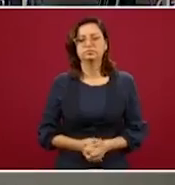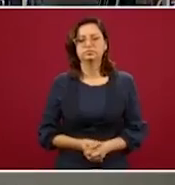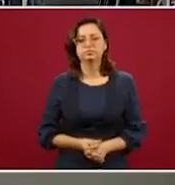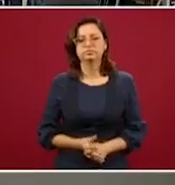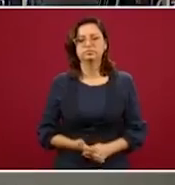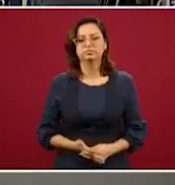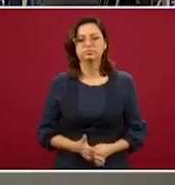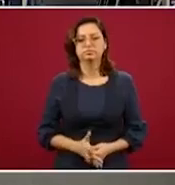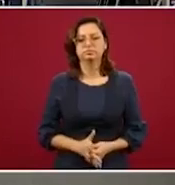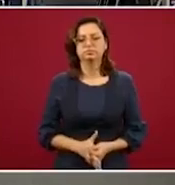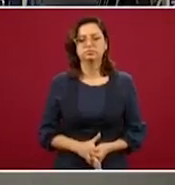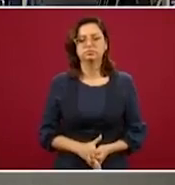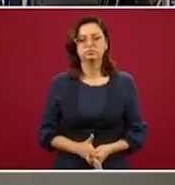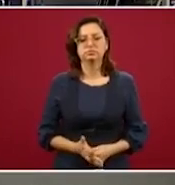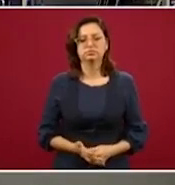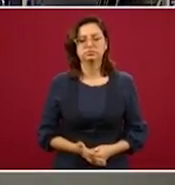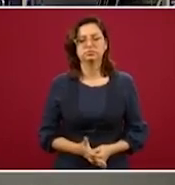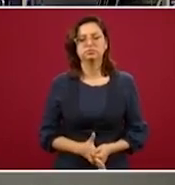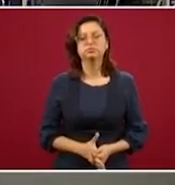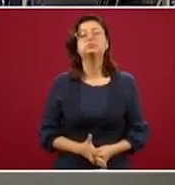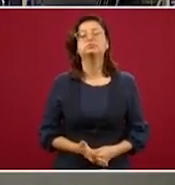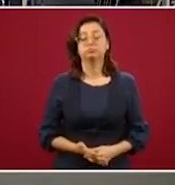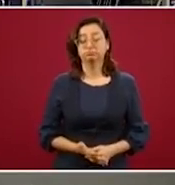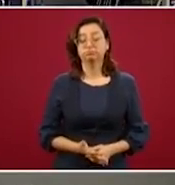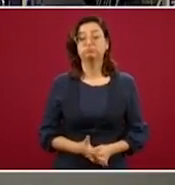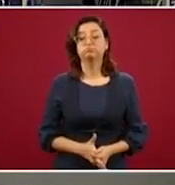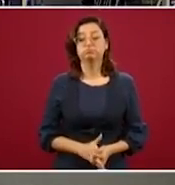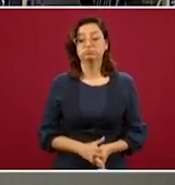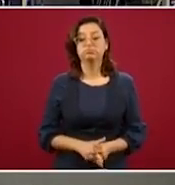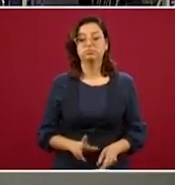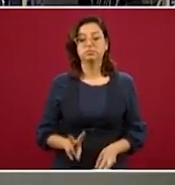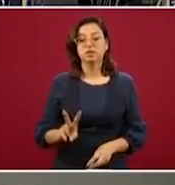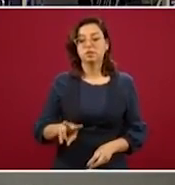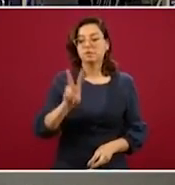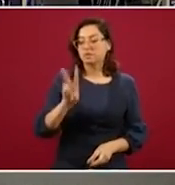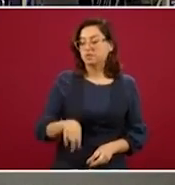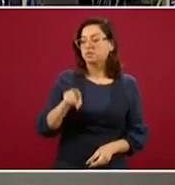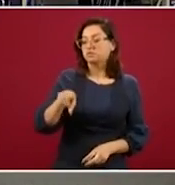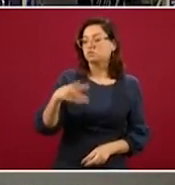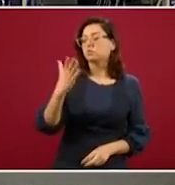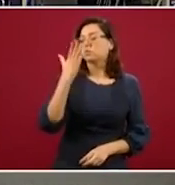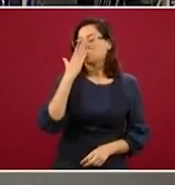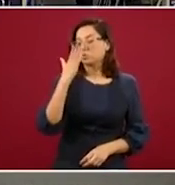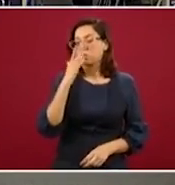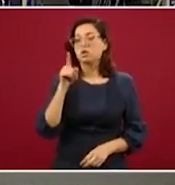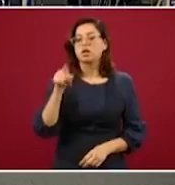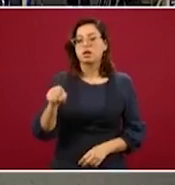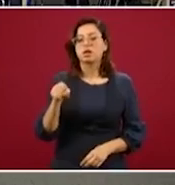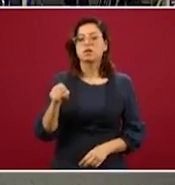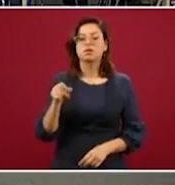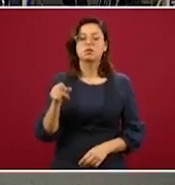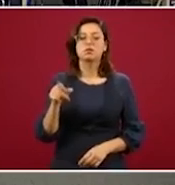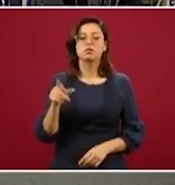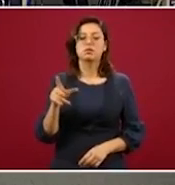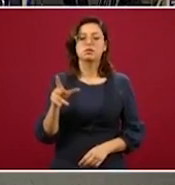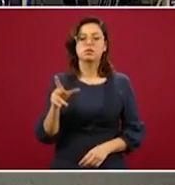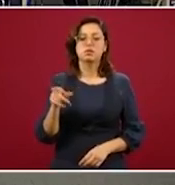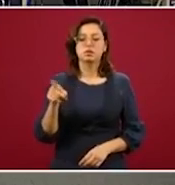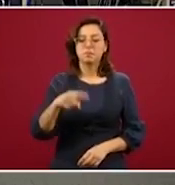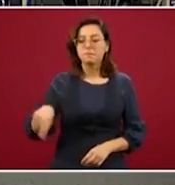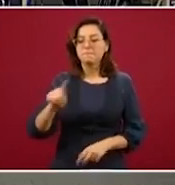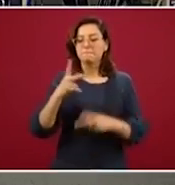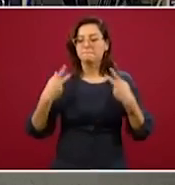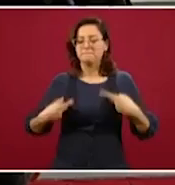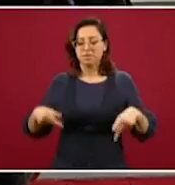Gracias. Sí, efectivamente estamos revisando aquí el caso de Sonora. Sonora tienen las personas